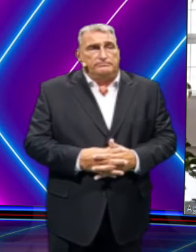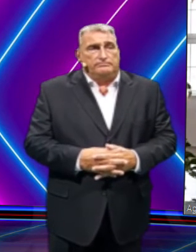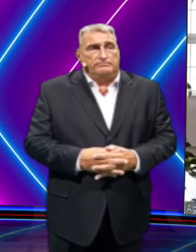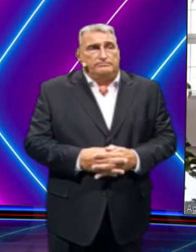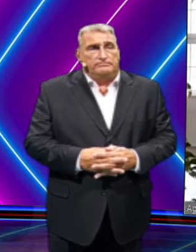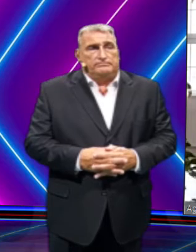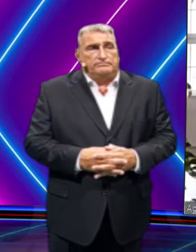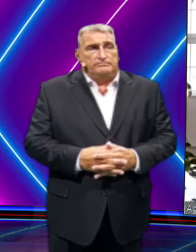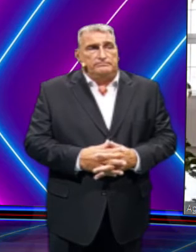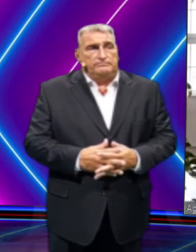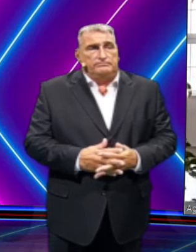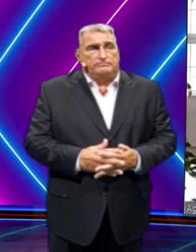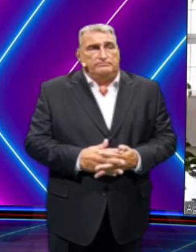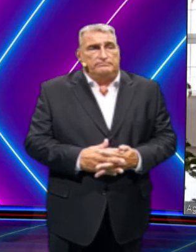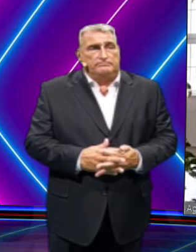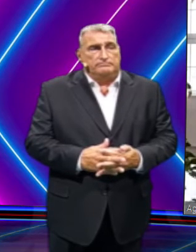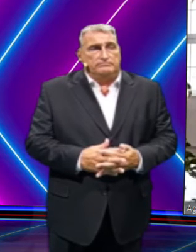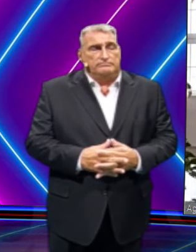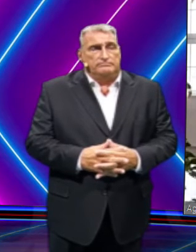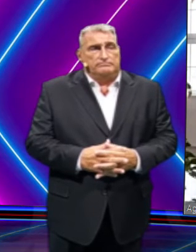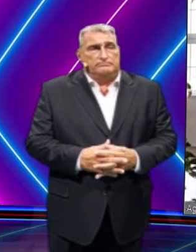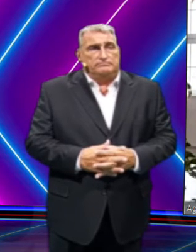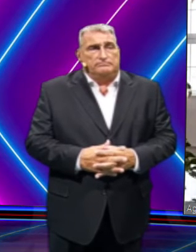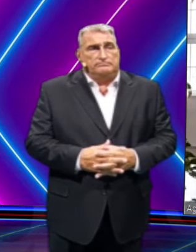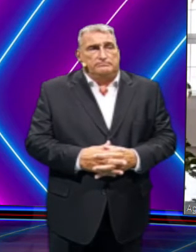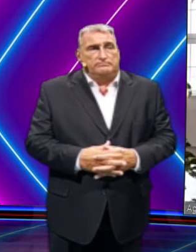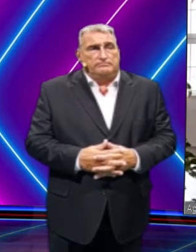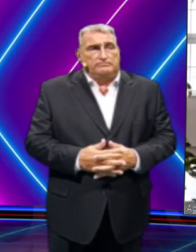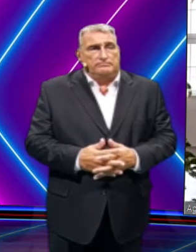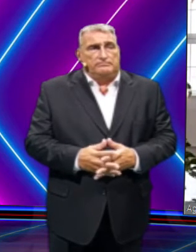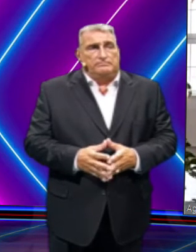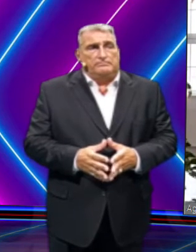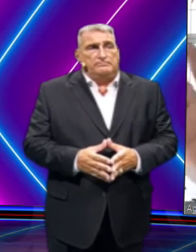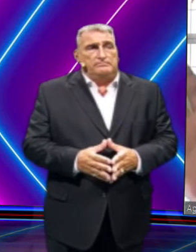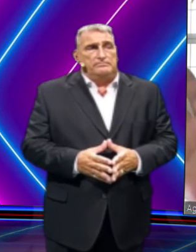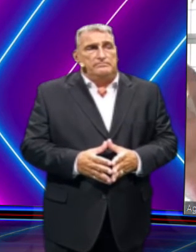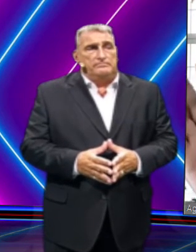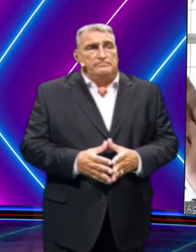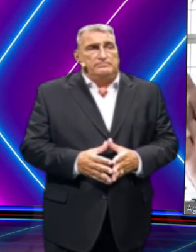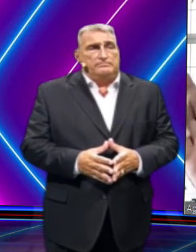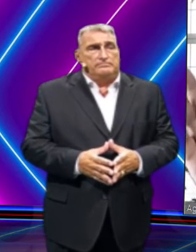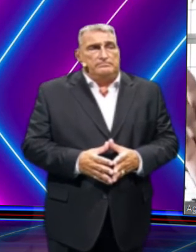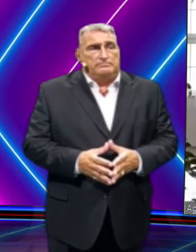encontrar algún tipo de respuesta. ¿Es el gobierno o es la gente?